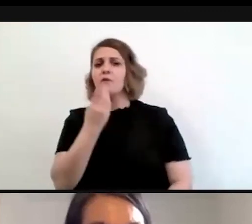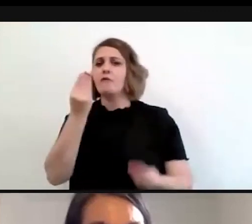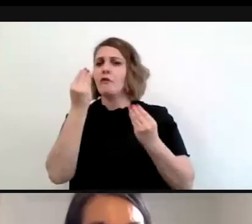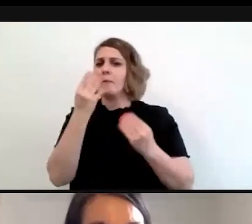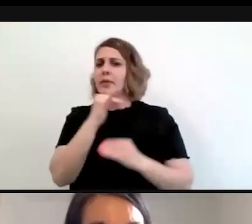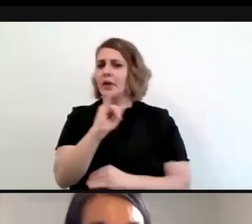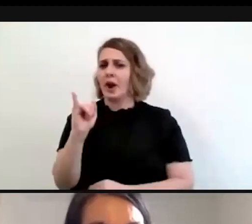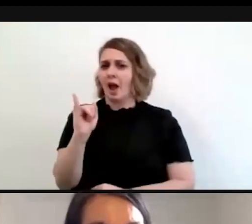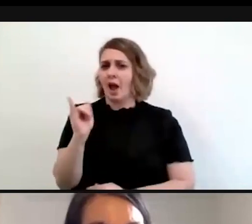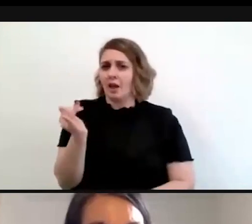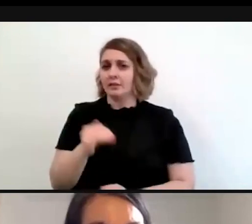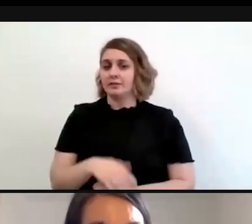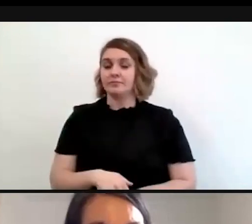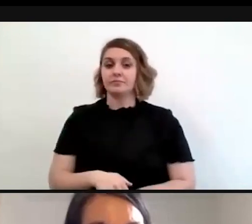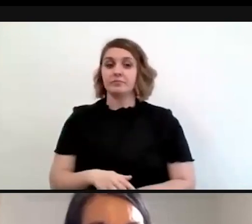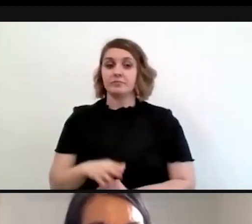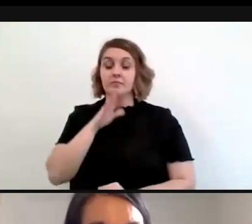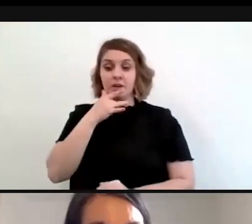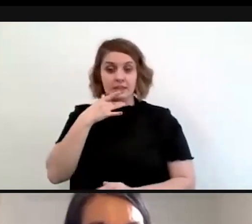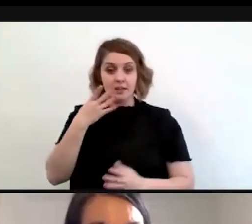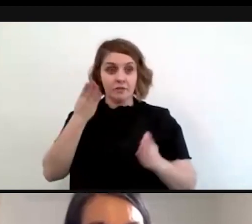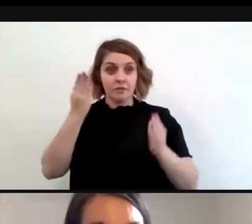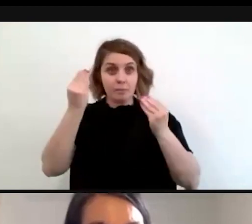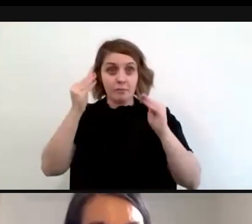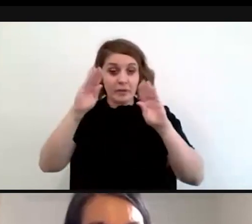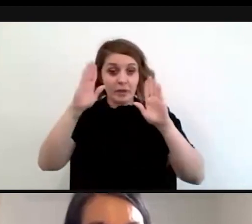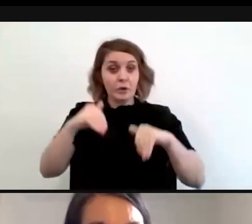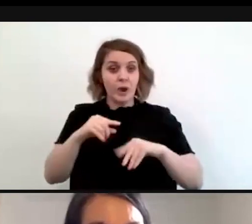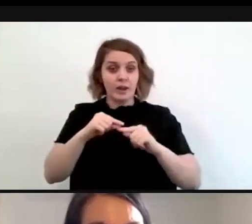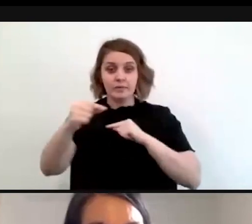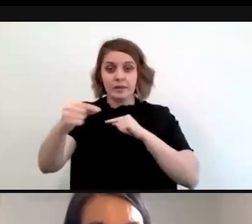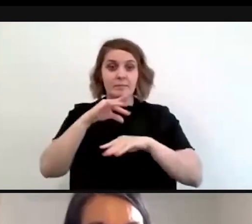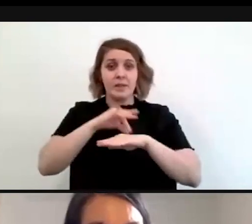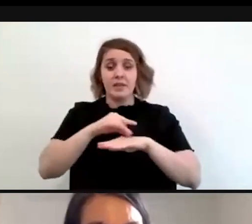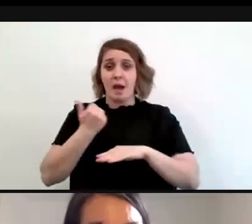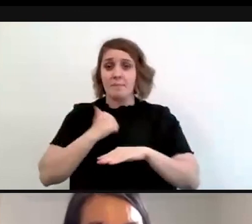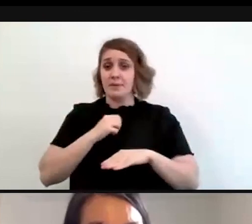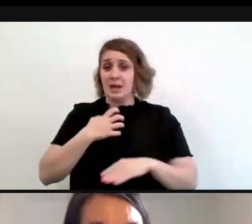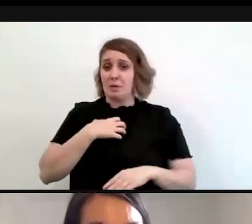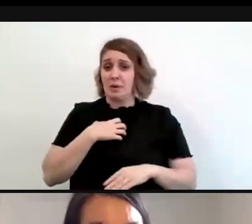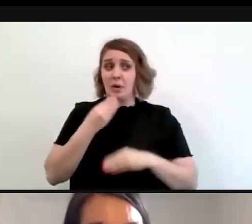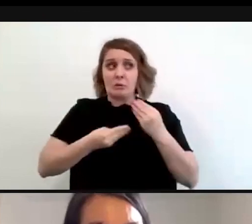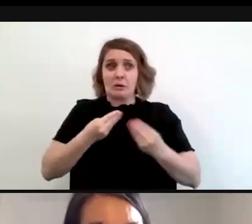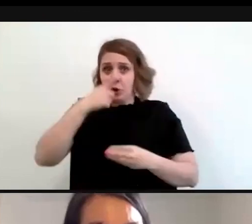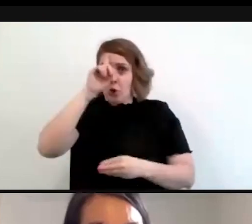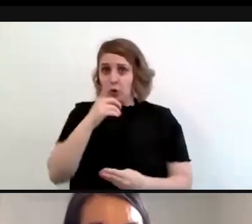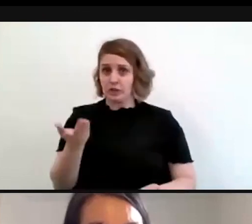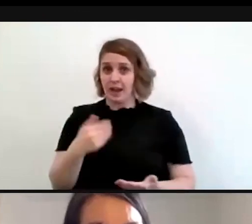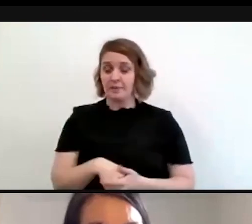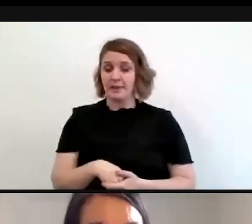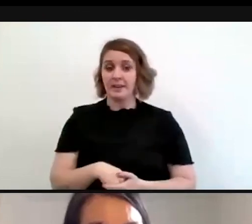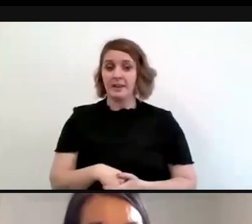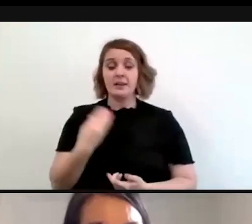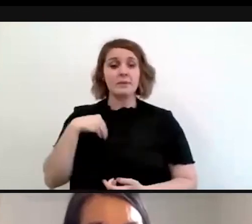no, realmente la telemedicina no existe como tal, no van a saber utilizarla. Y lo veo en la misma línea que